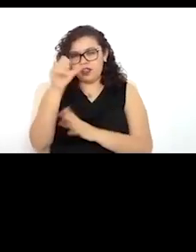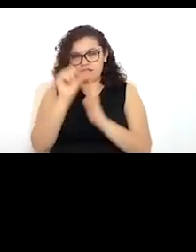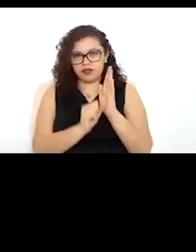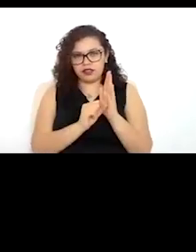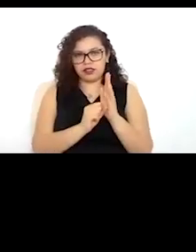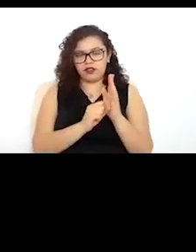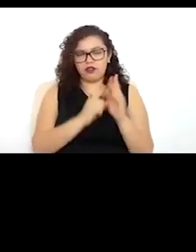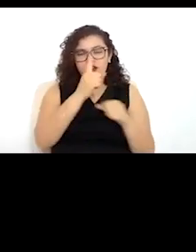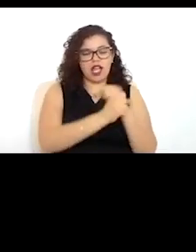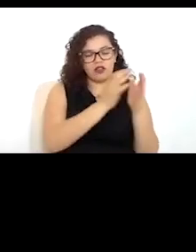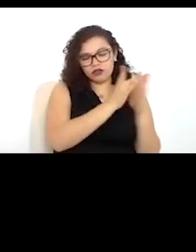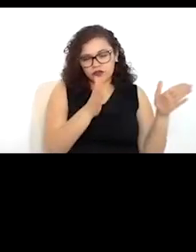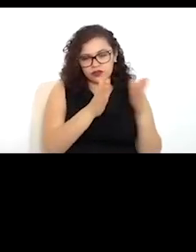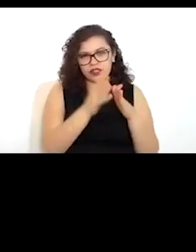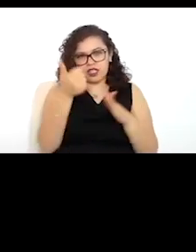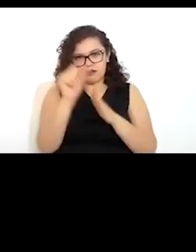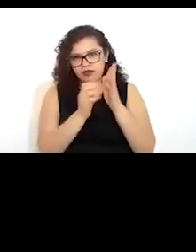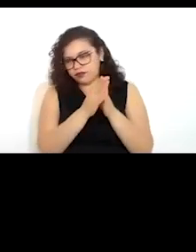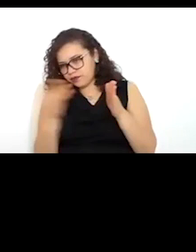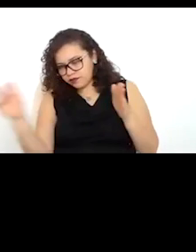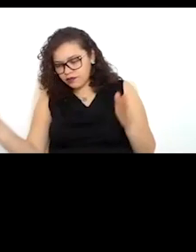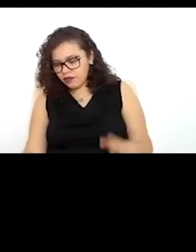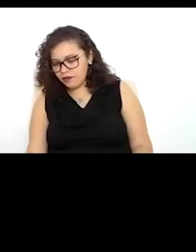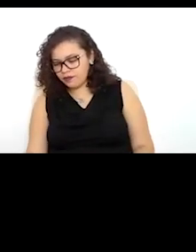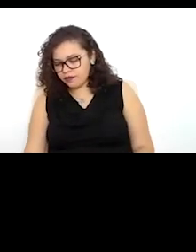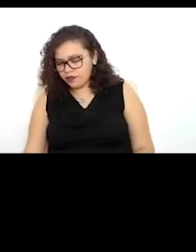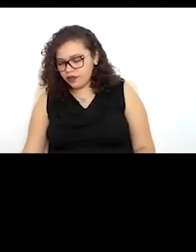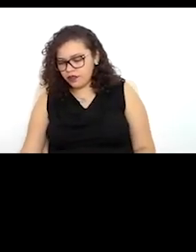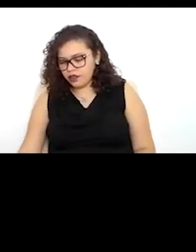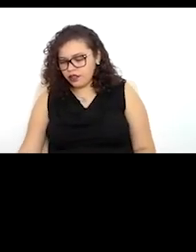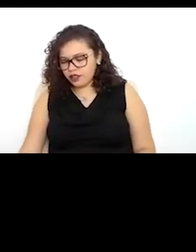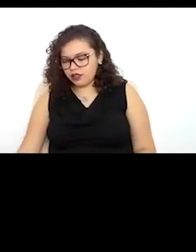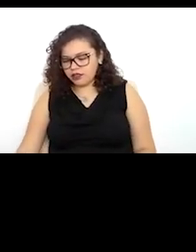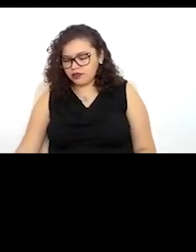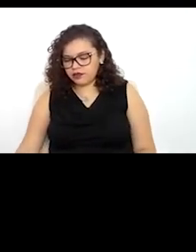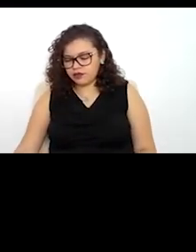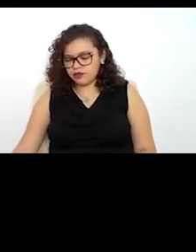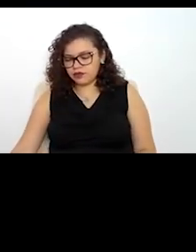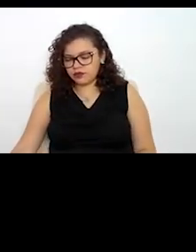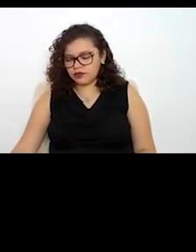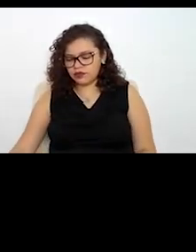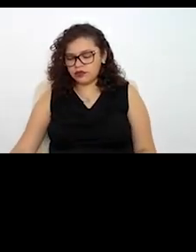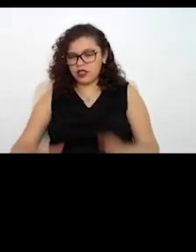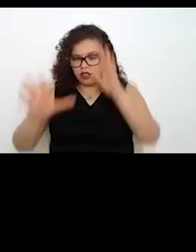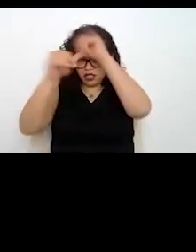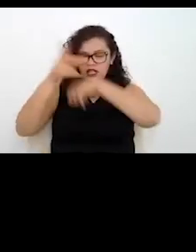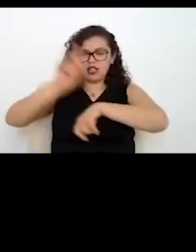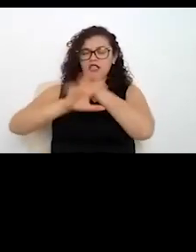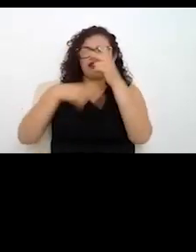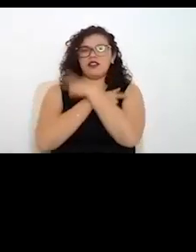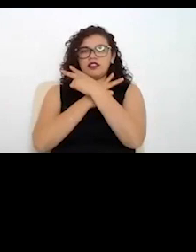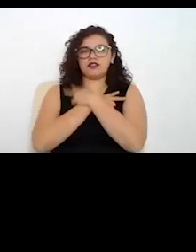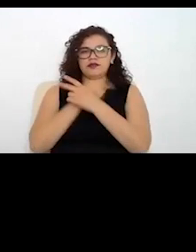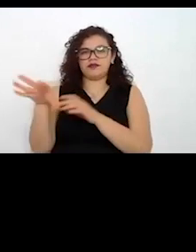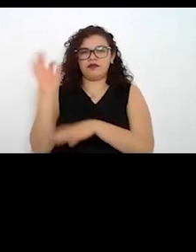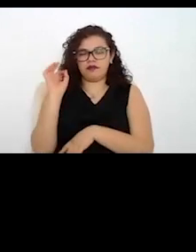al año aniversario. Lo ideal es que se haga un convenio al respecto entre los días de vacaciones que se van a tomar